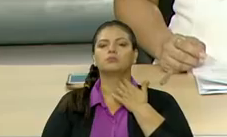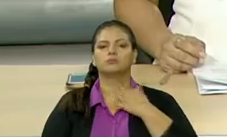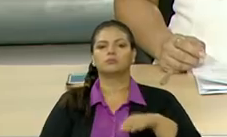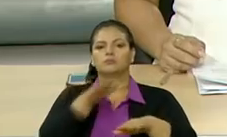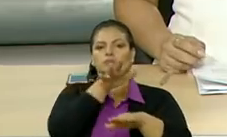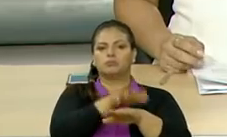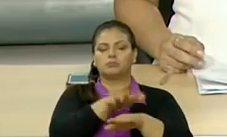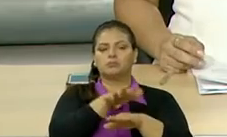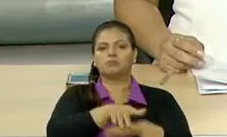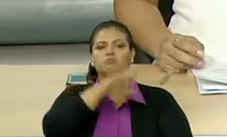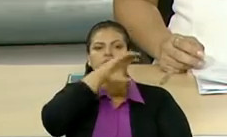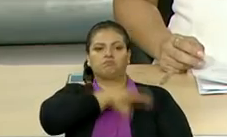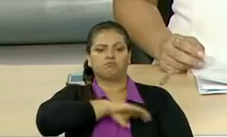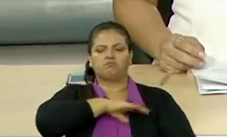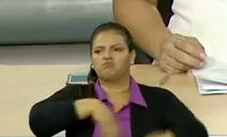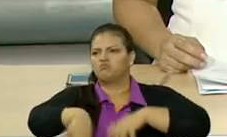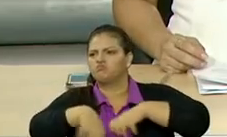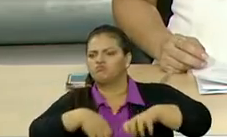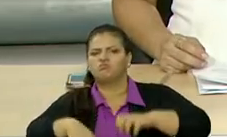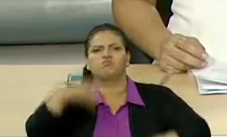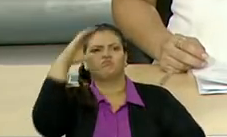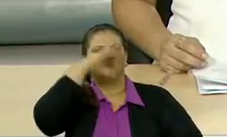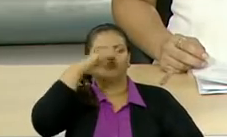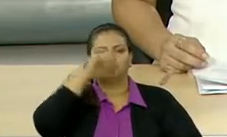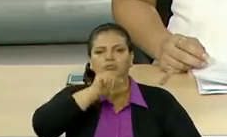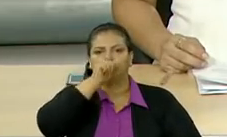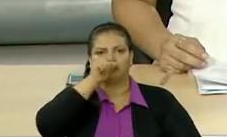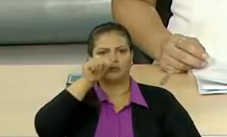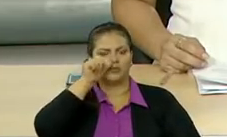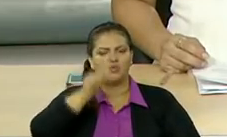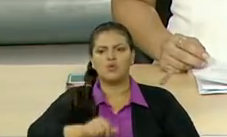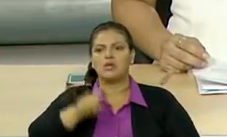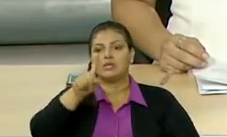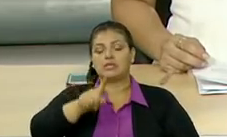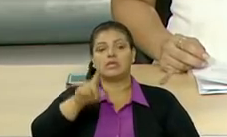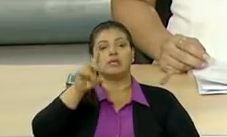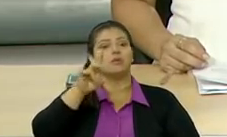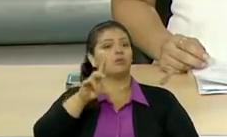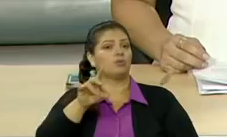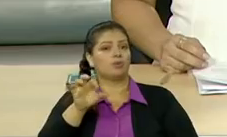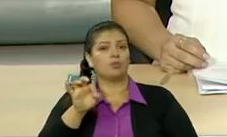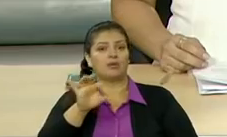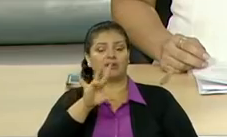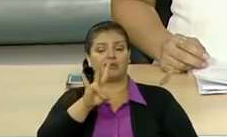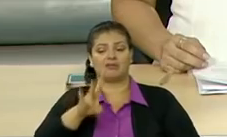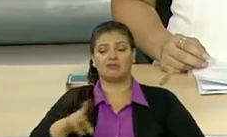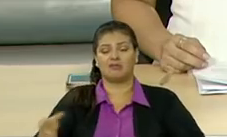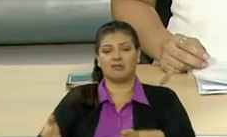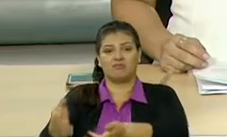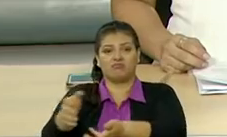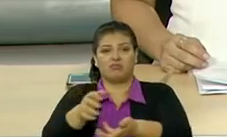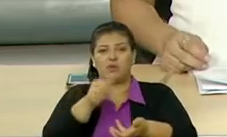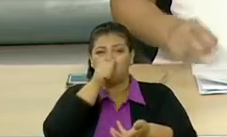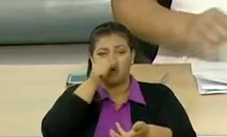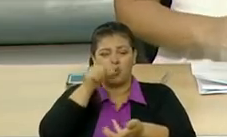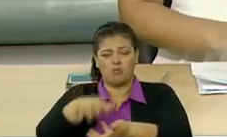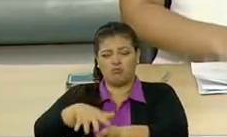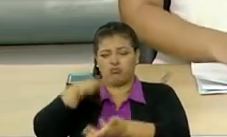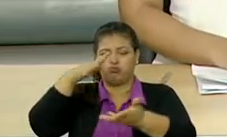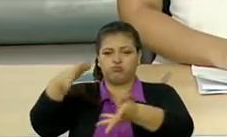Machala, capital de la provincia del Oro. La droga era transportada en un vehículo. 4 personas fueron detenidas por este